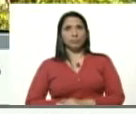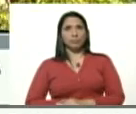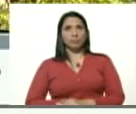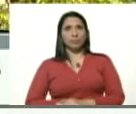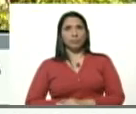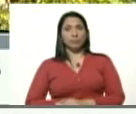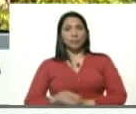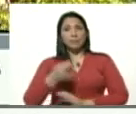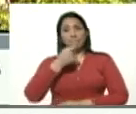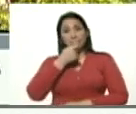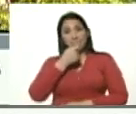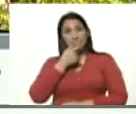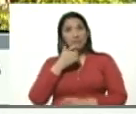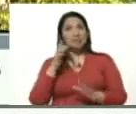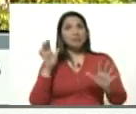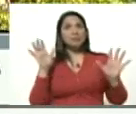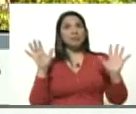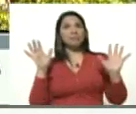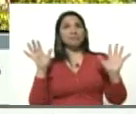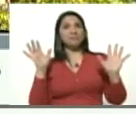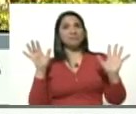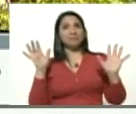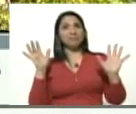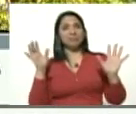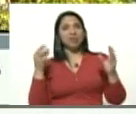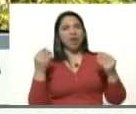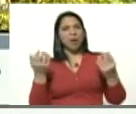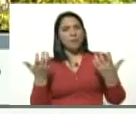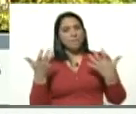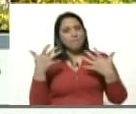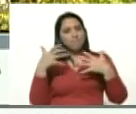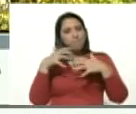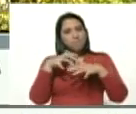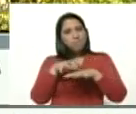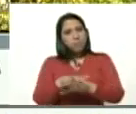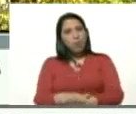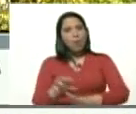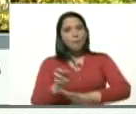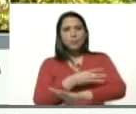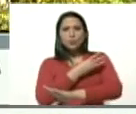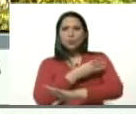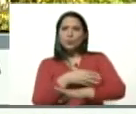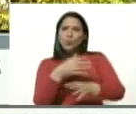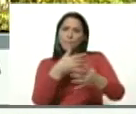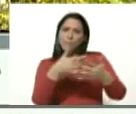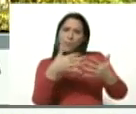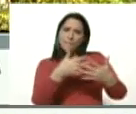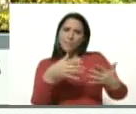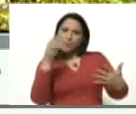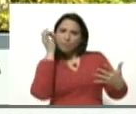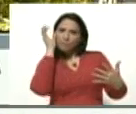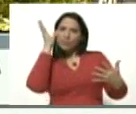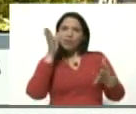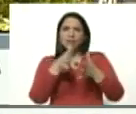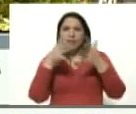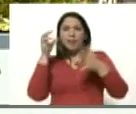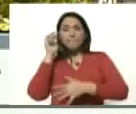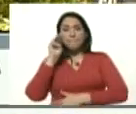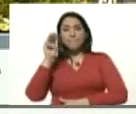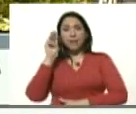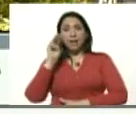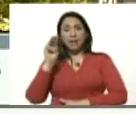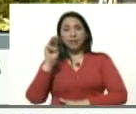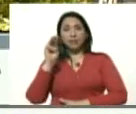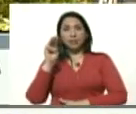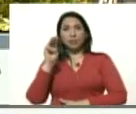La belleza, pues, como se combina la música, la composición del gran maestro Simón